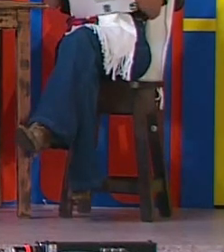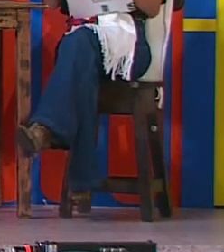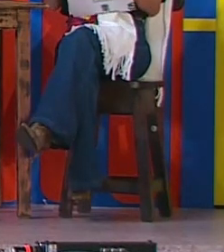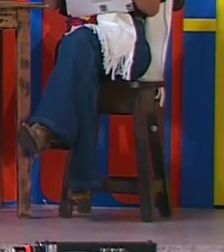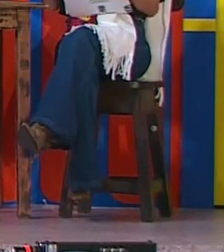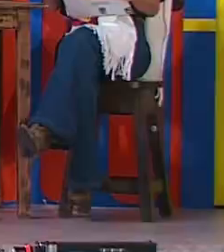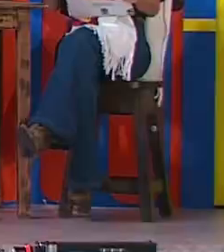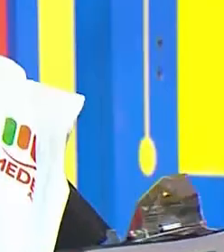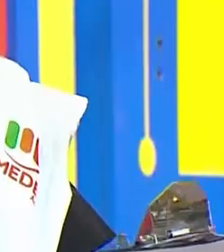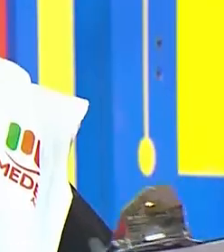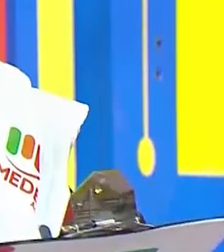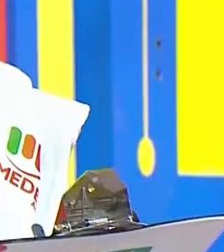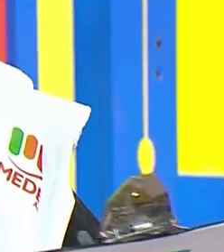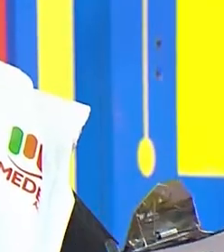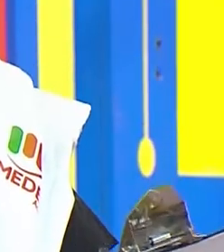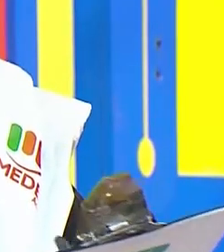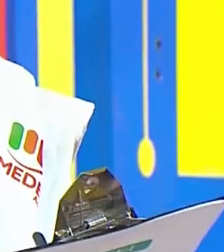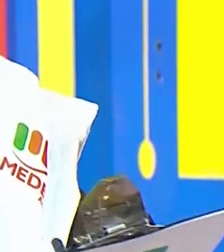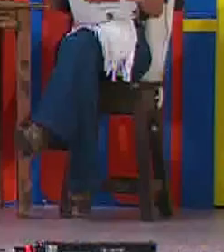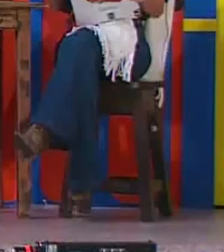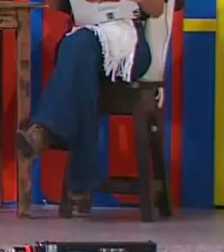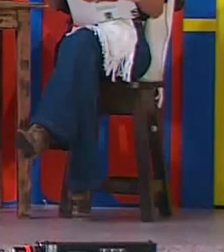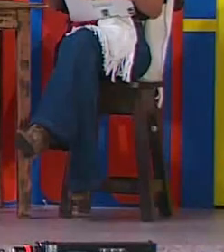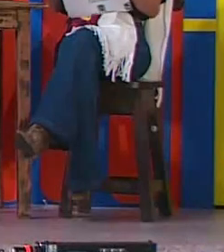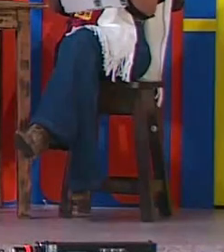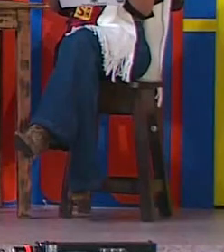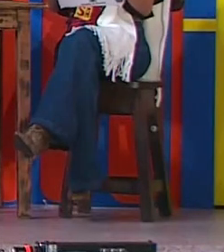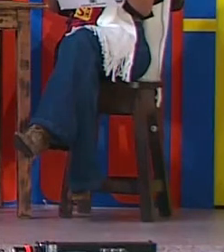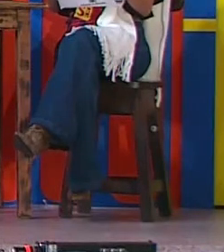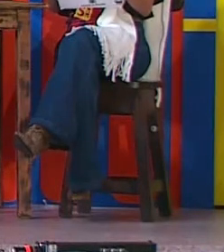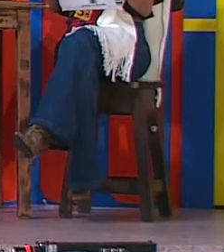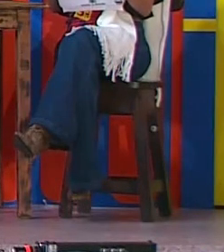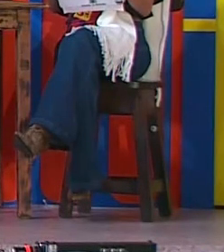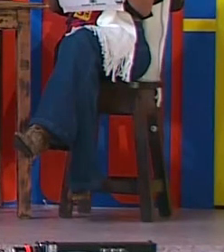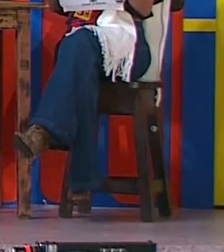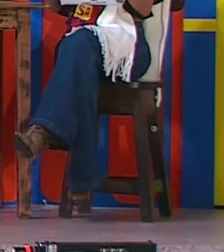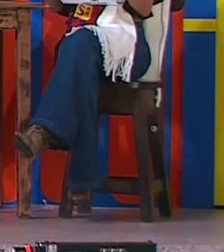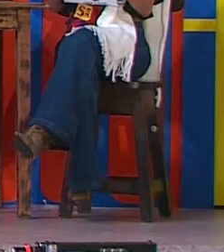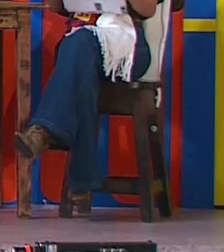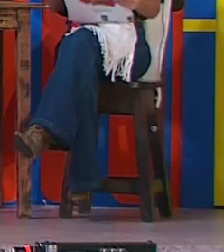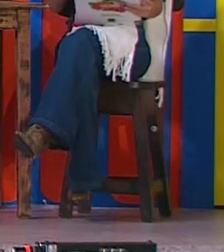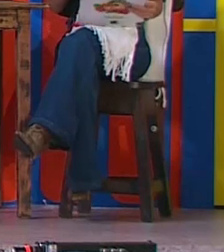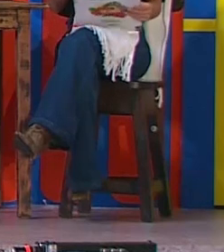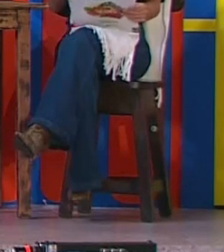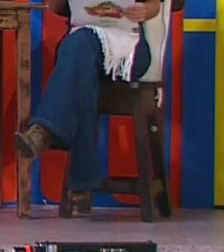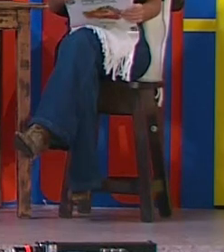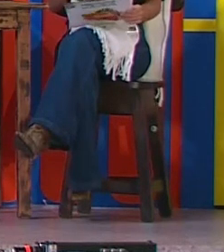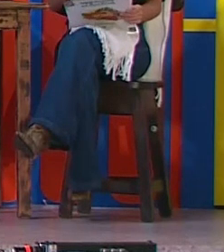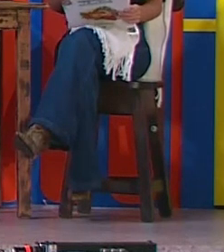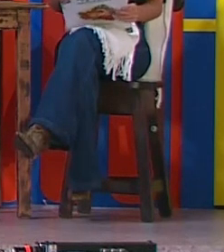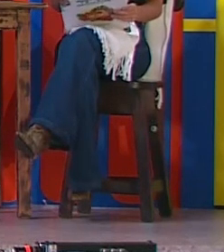Allá están ellos celebrando. Claro, claro. Clasifica también, atención, el trovador